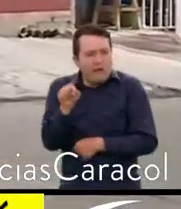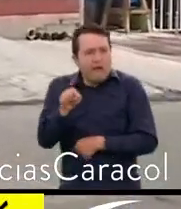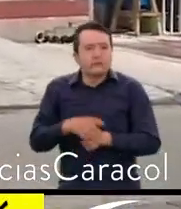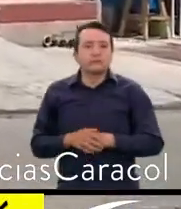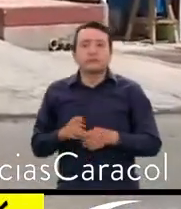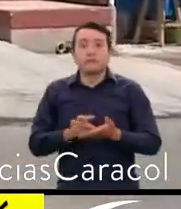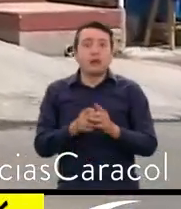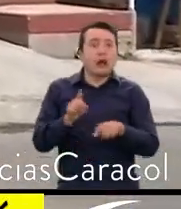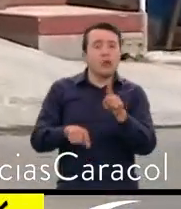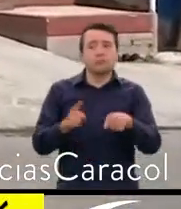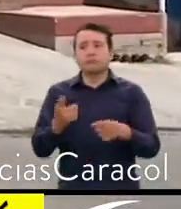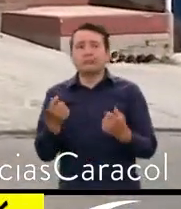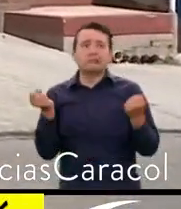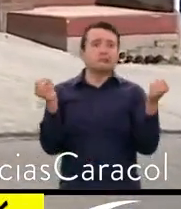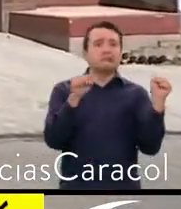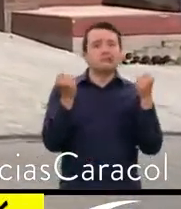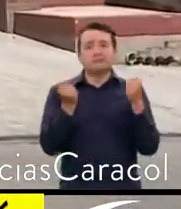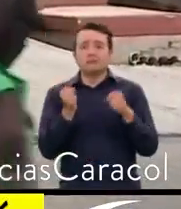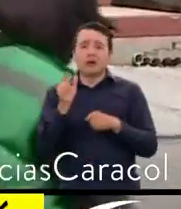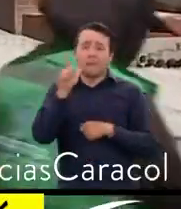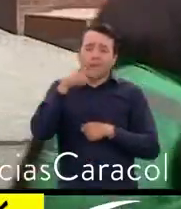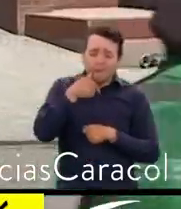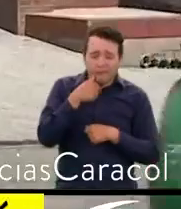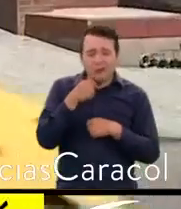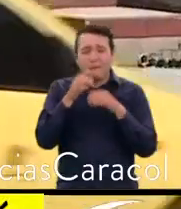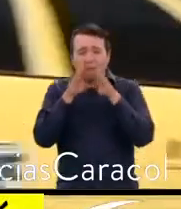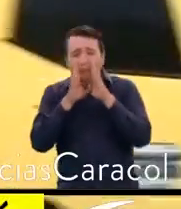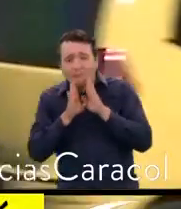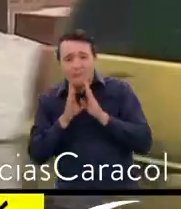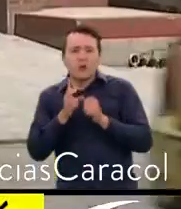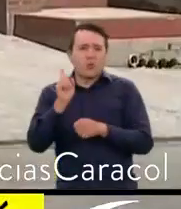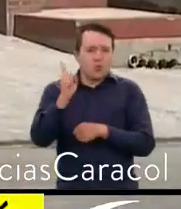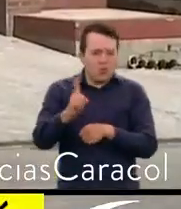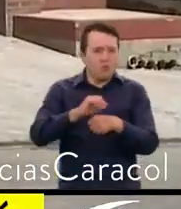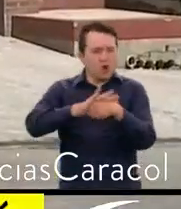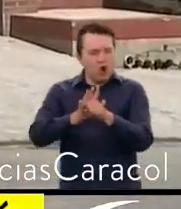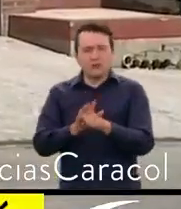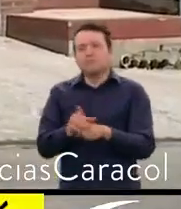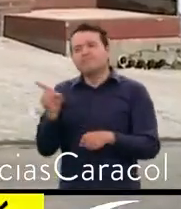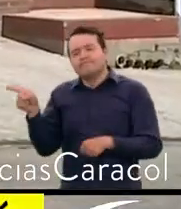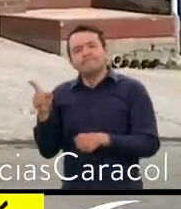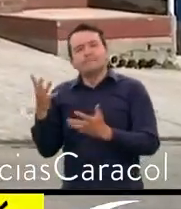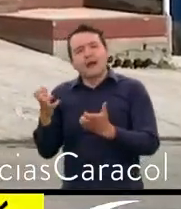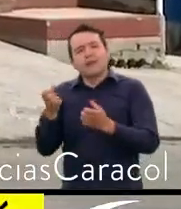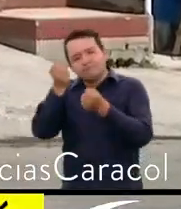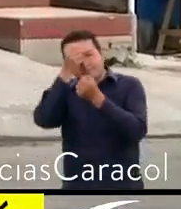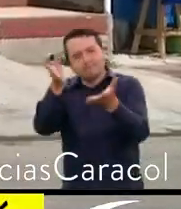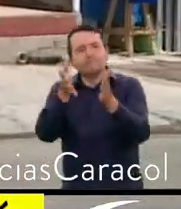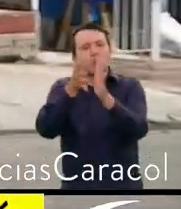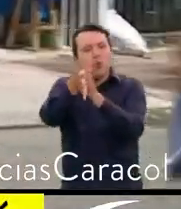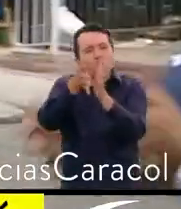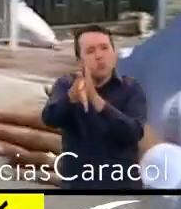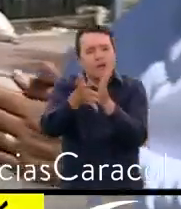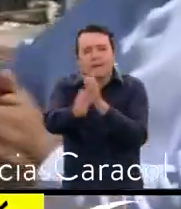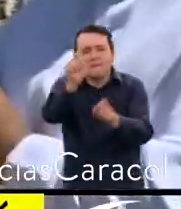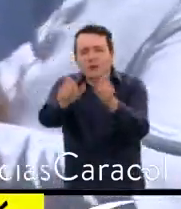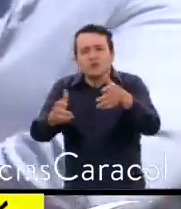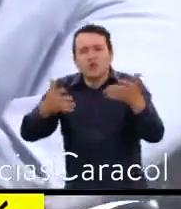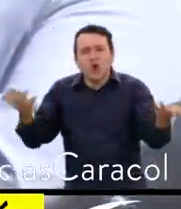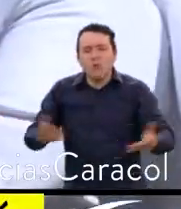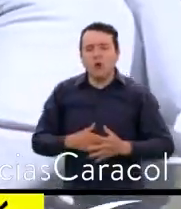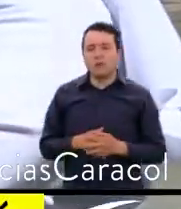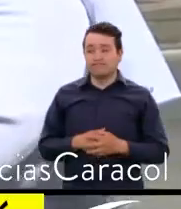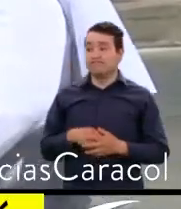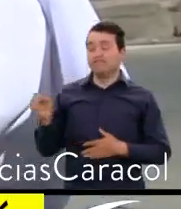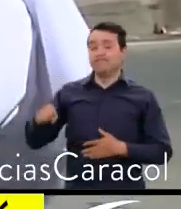tristeza de preocupaciones por cuenta de la pandemia del cobi 19 también cuál es el mensaje que podemos darle a ellos en este momento cada una de las